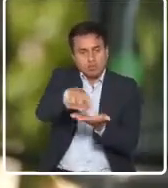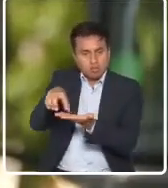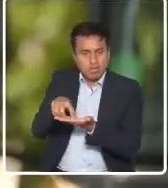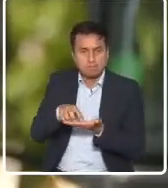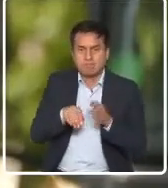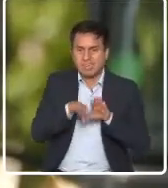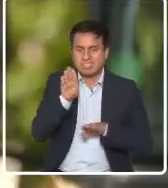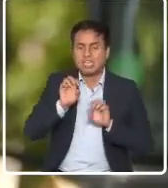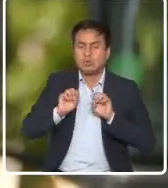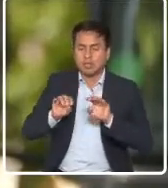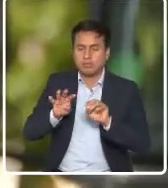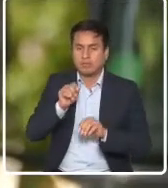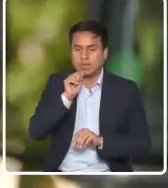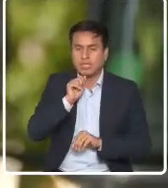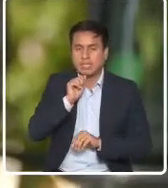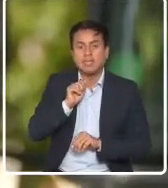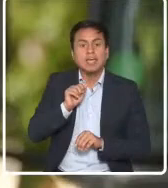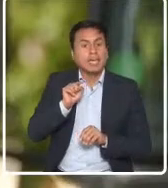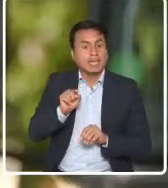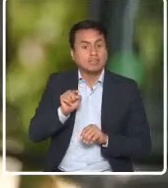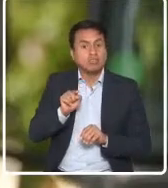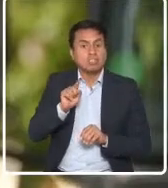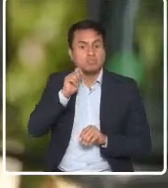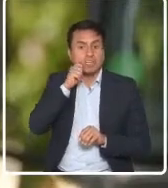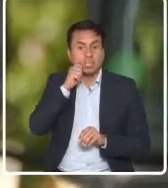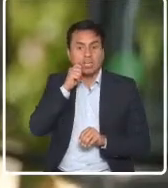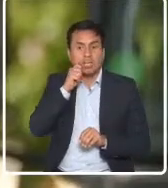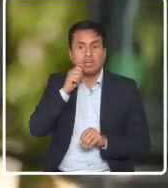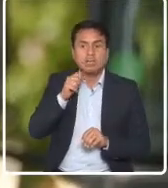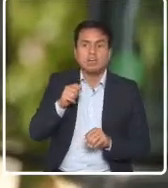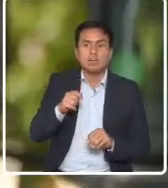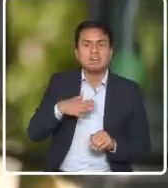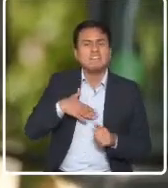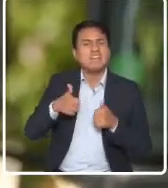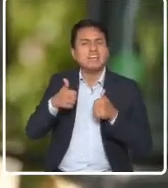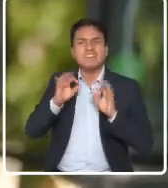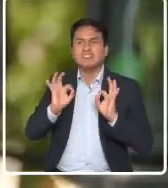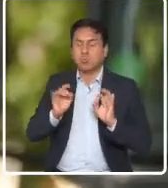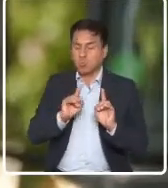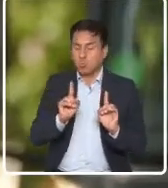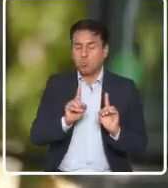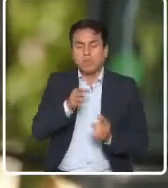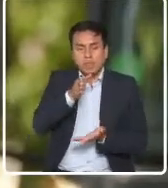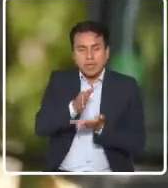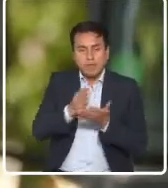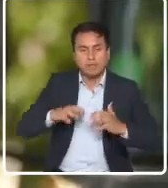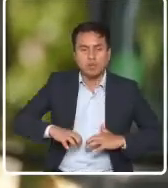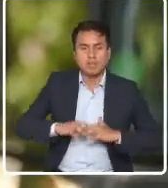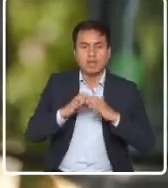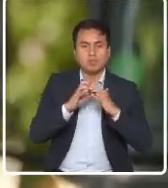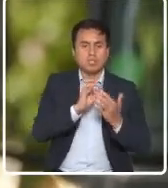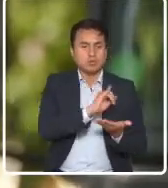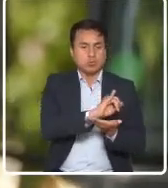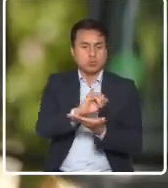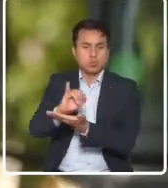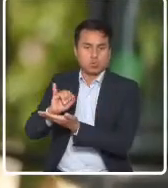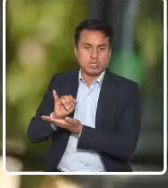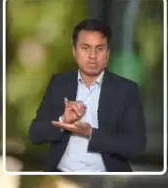territorial, en educación, y en esto no hay espacio para la complacencia. Tenemos el deber de fortalecer las